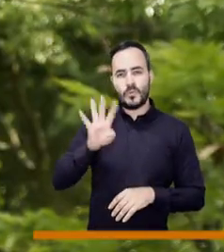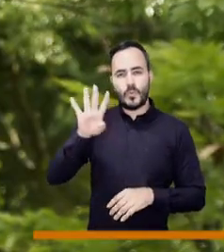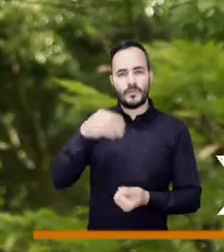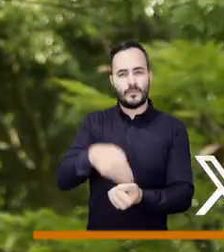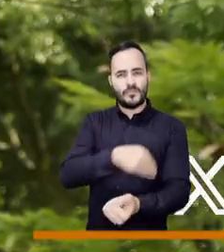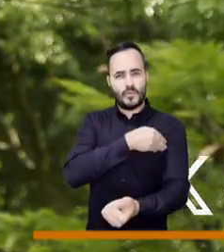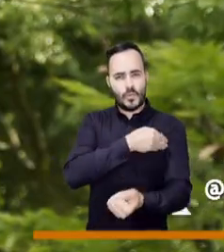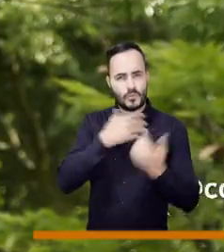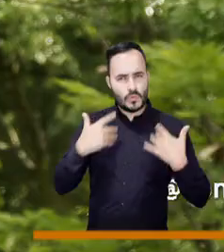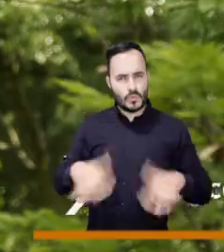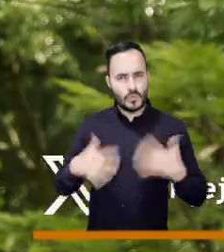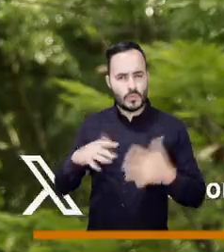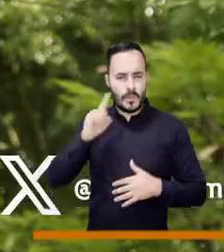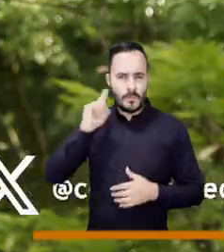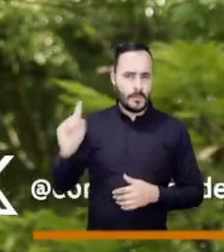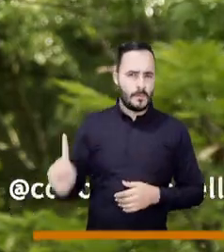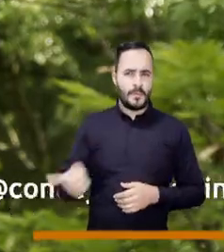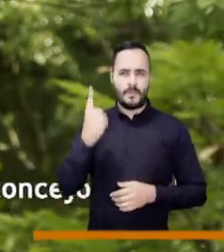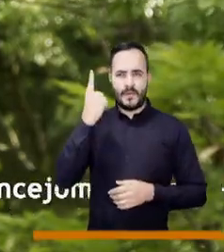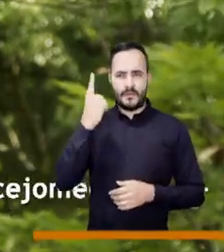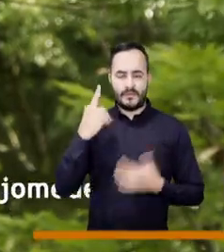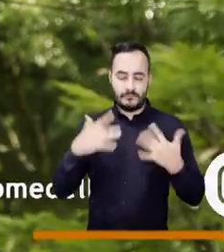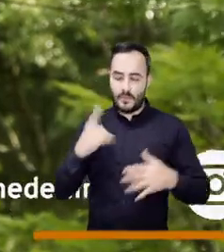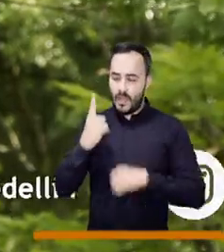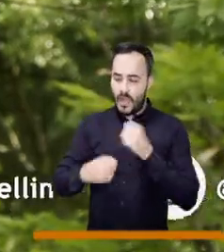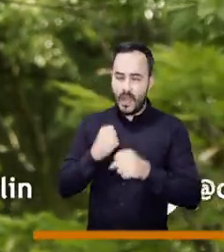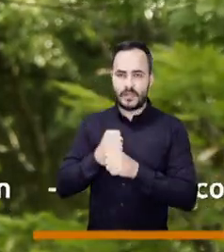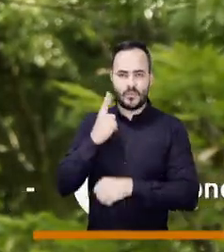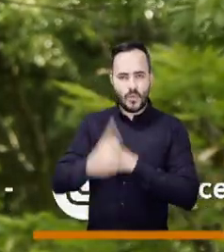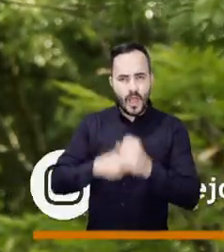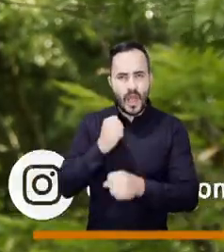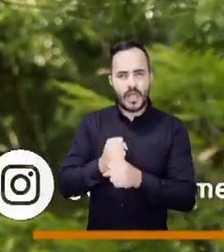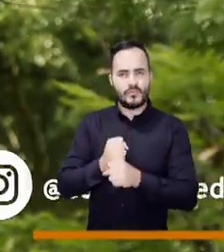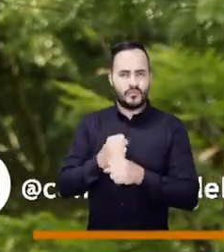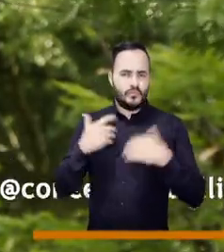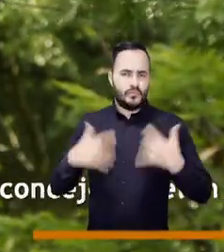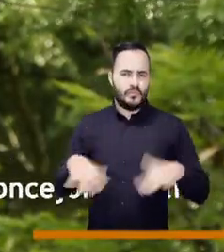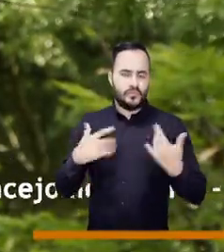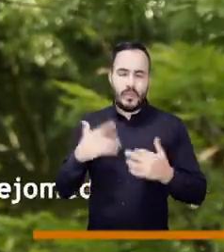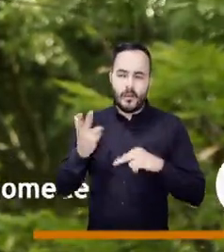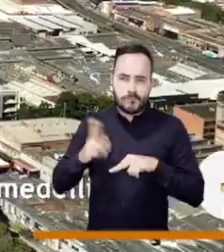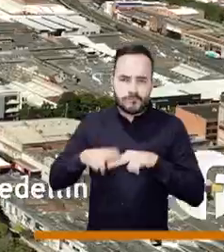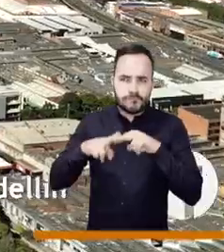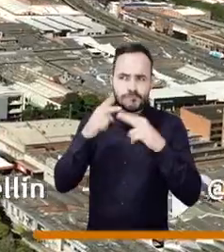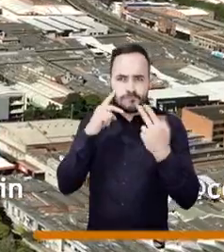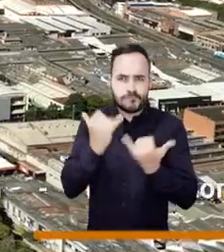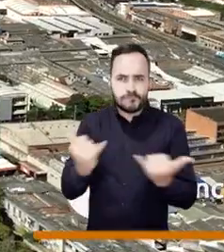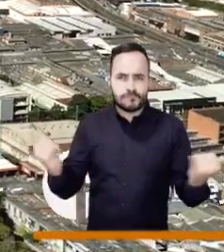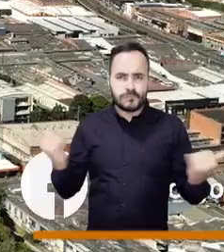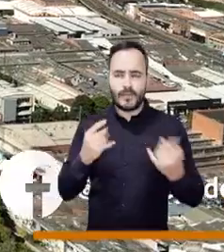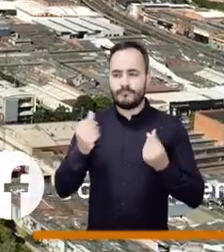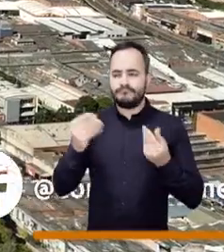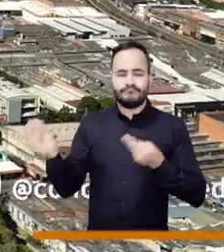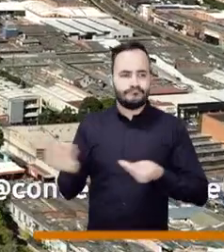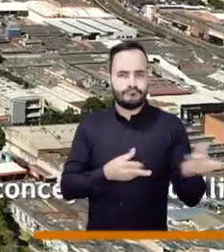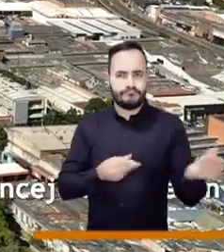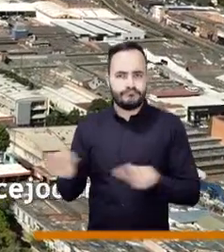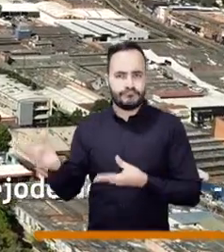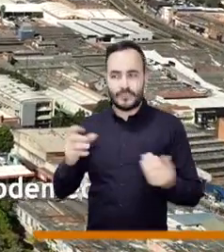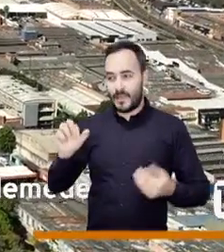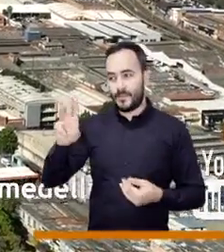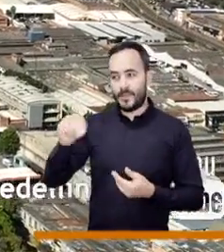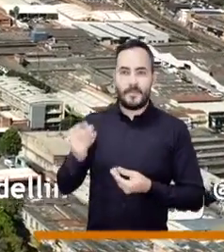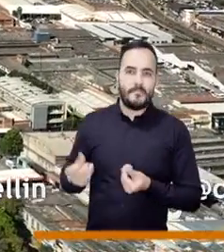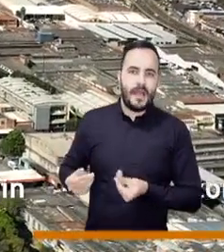de pesos, el más grande de la historia, como ocurre cada año, porque tenemos pues la inflación, tenemos más transferencias que nos pasa